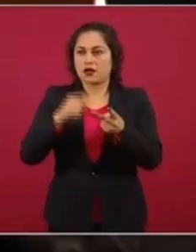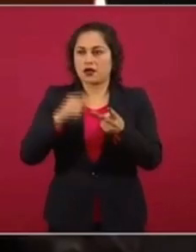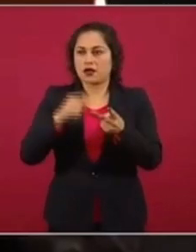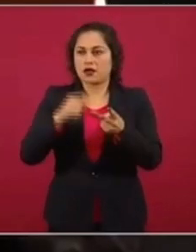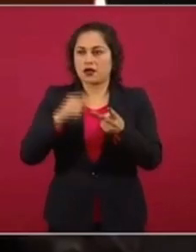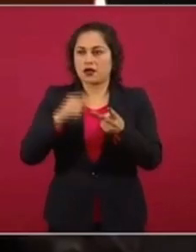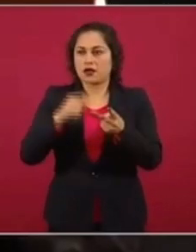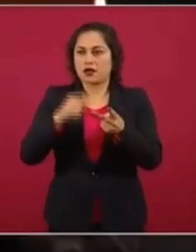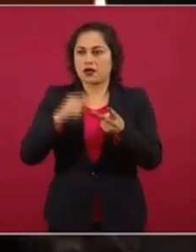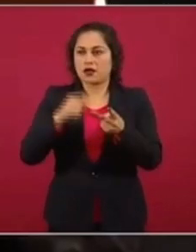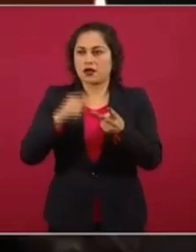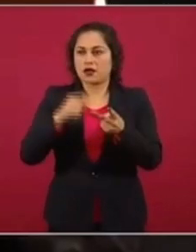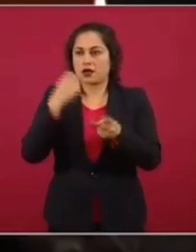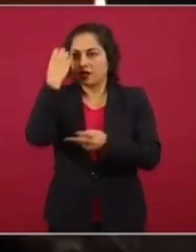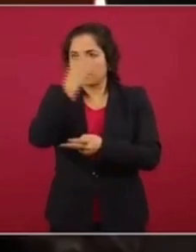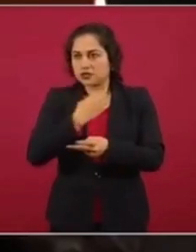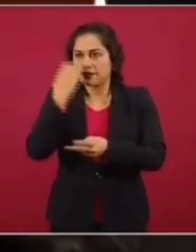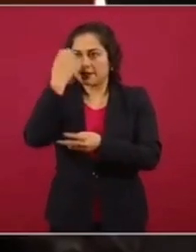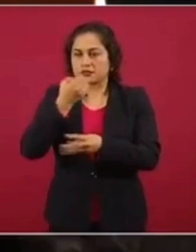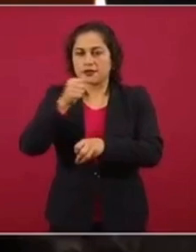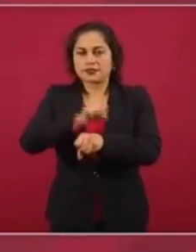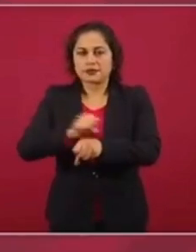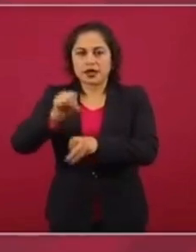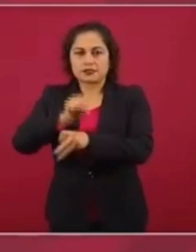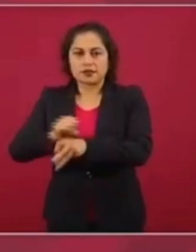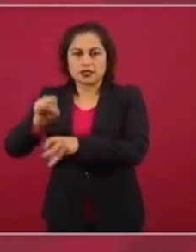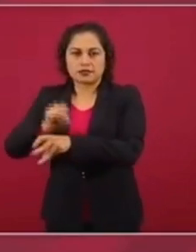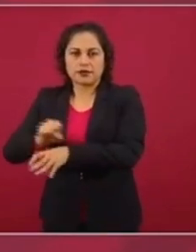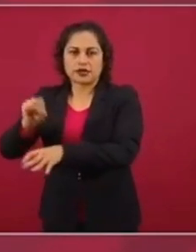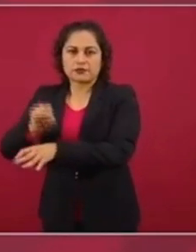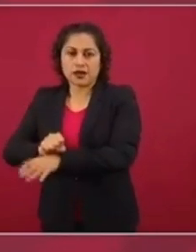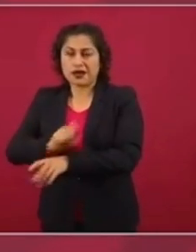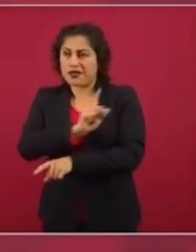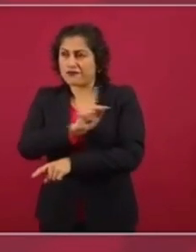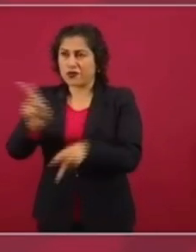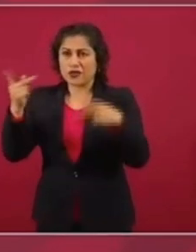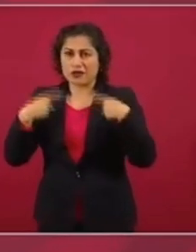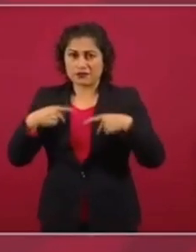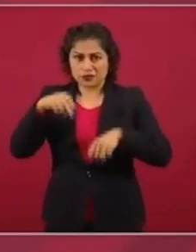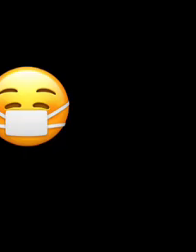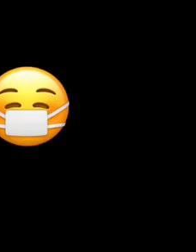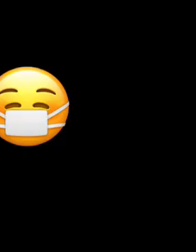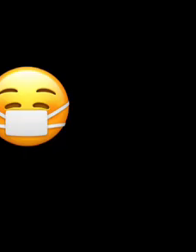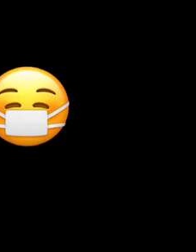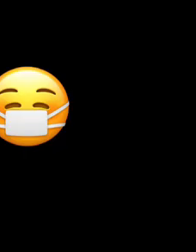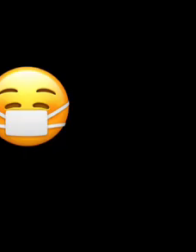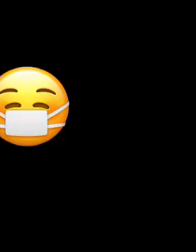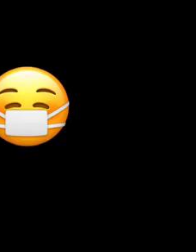tendríamos que hacerles pruebas todas las semanas, ¿no? Y eso no tiene un sentido técnico.